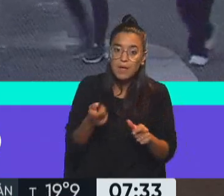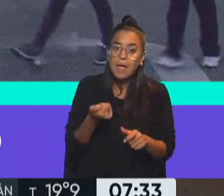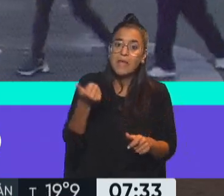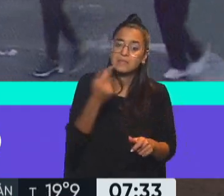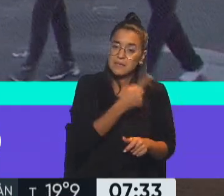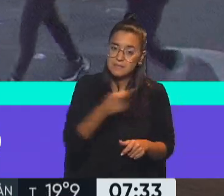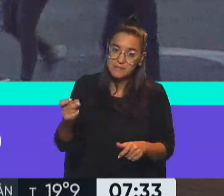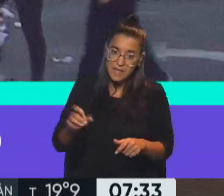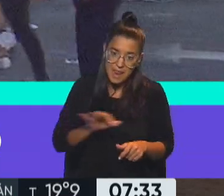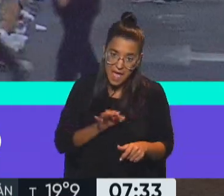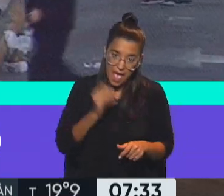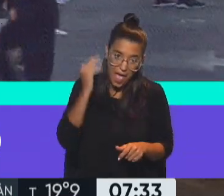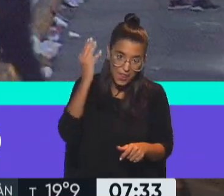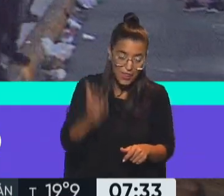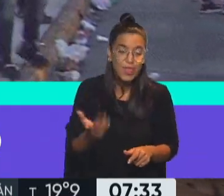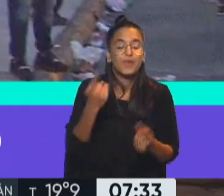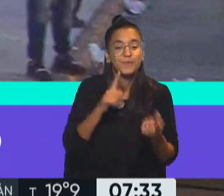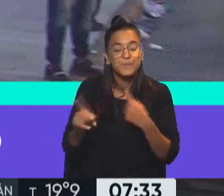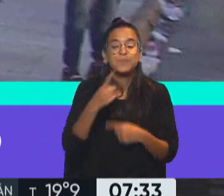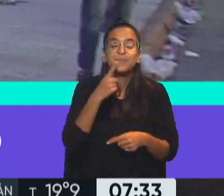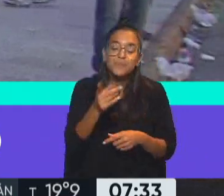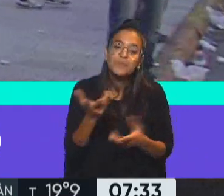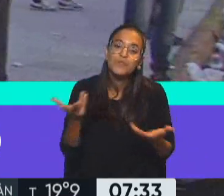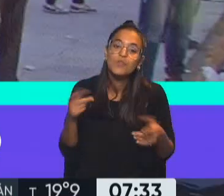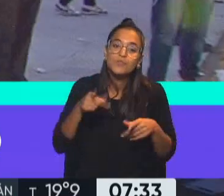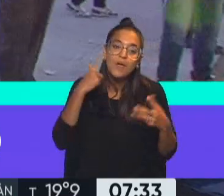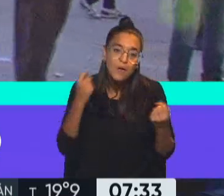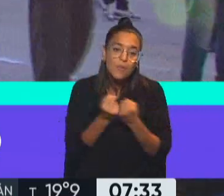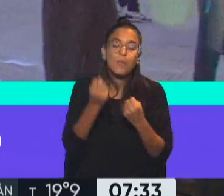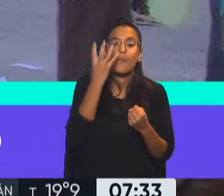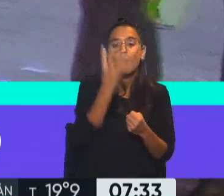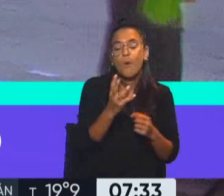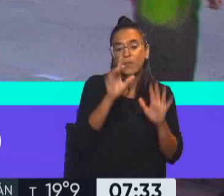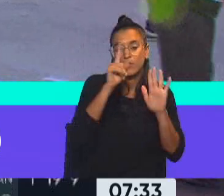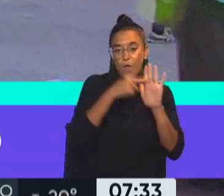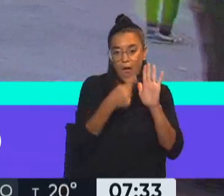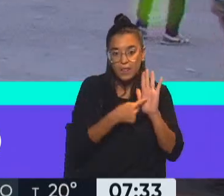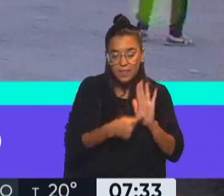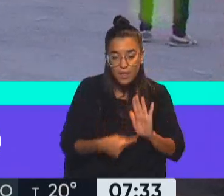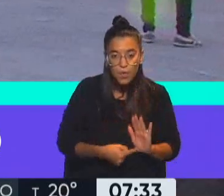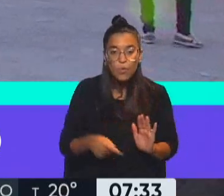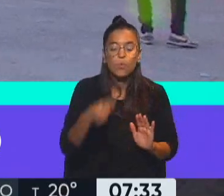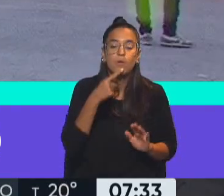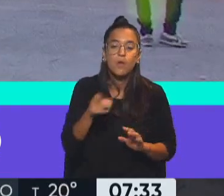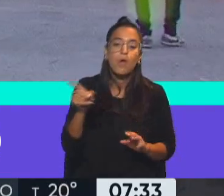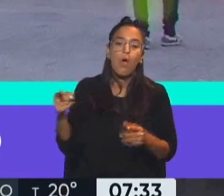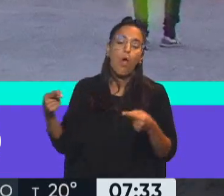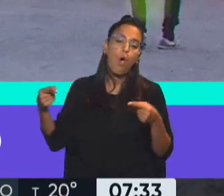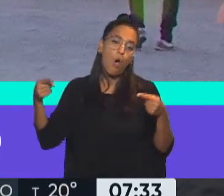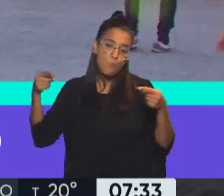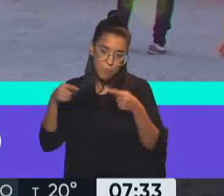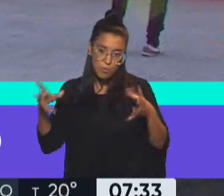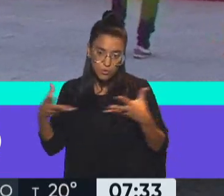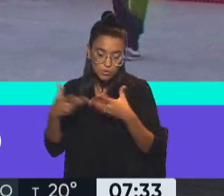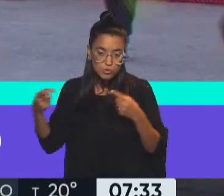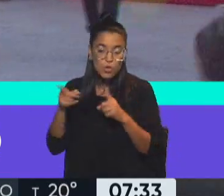años con lo cual se tratará este permiso para el inicio del acuerdo en total de cuatro artículos recordemos que se objetaron que la oposición y